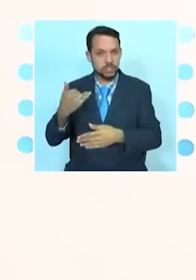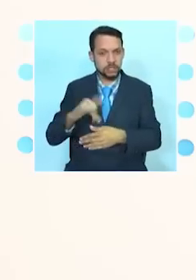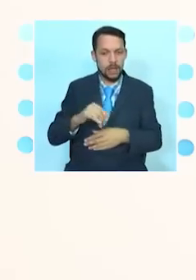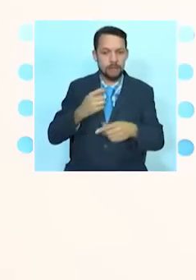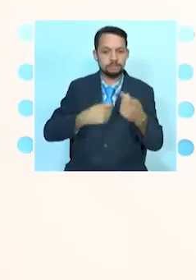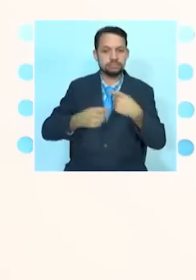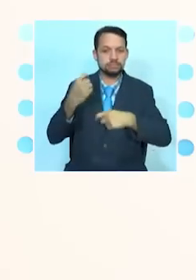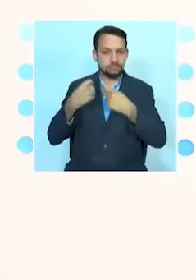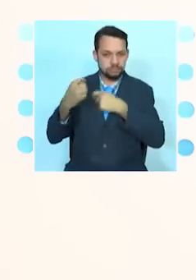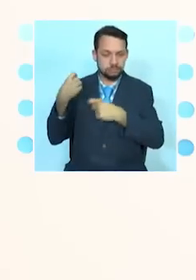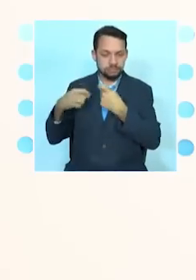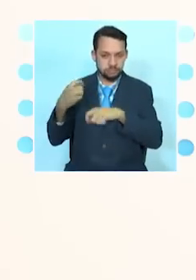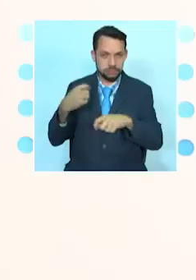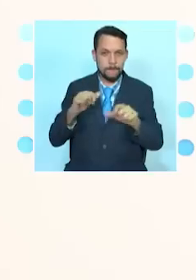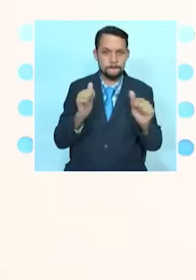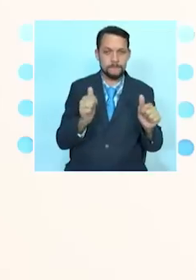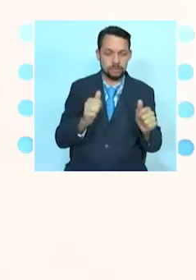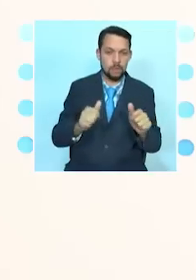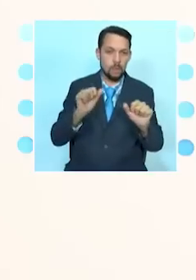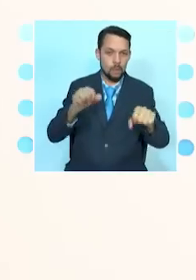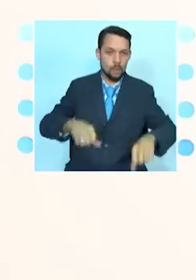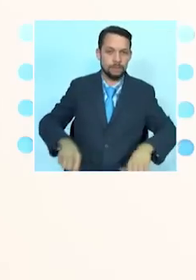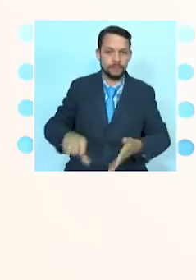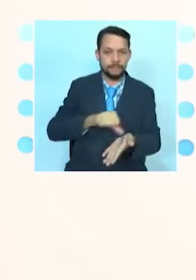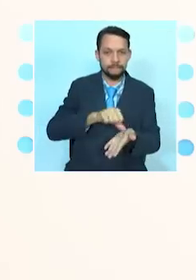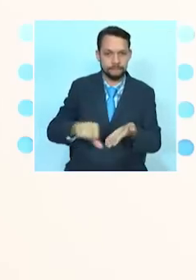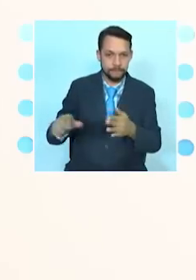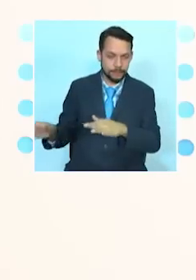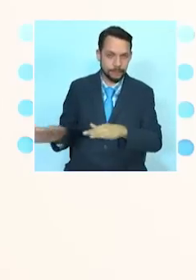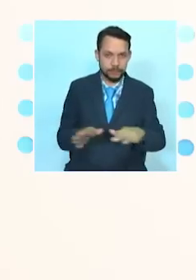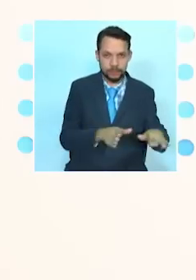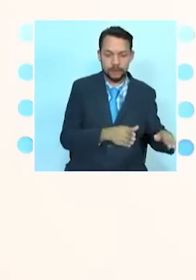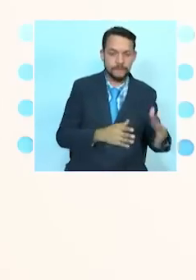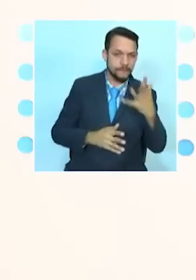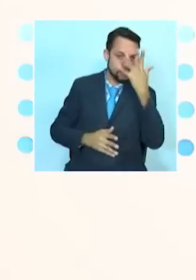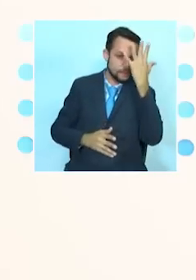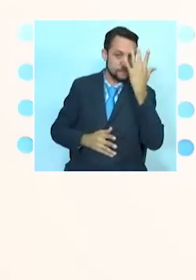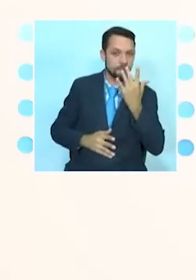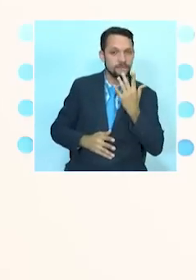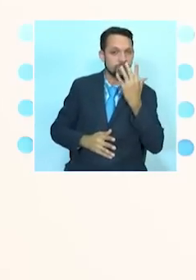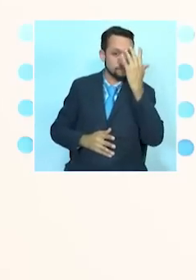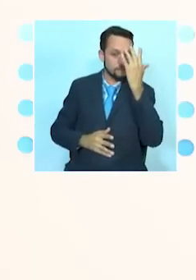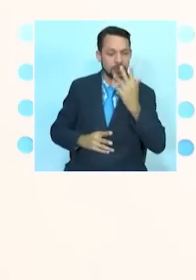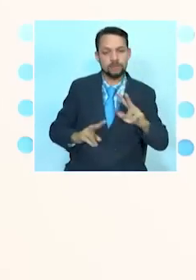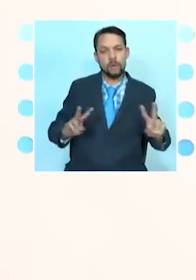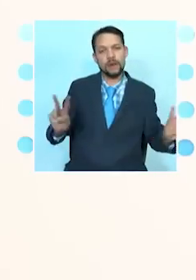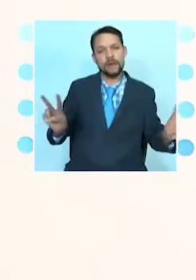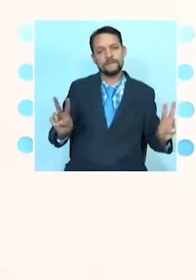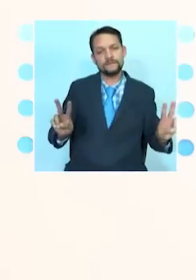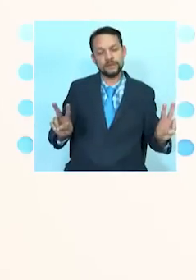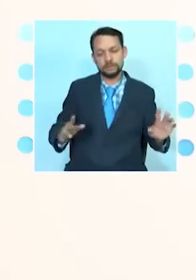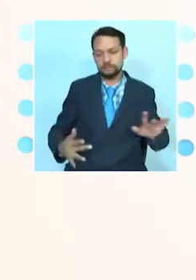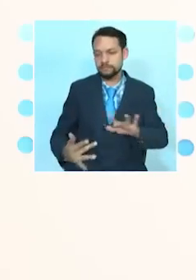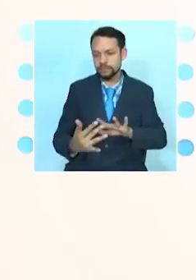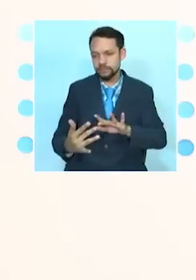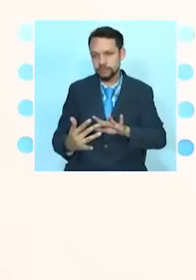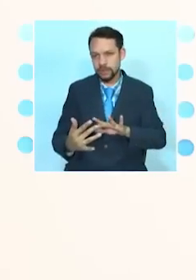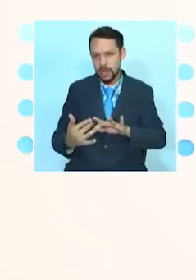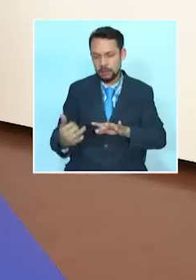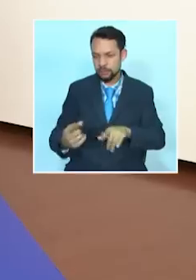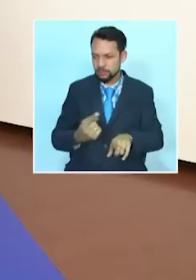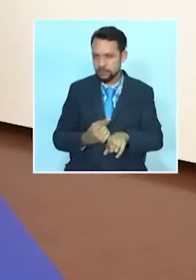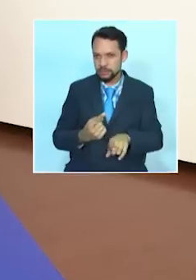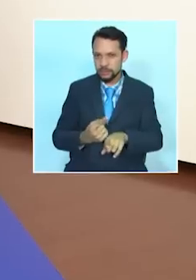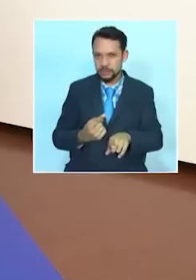Guillermo rojes estamos entonces en Facebook Live busque Doctor Rojas eh Qué está haciendo ahora